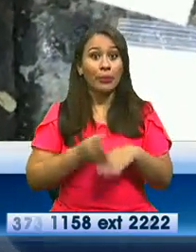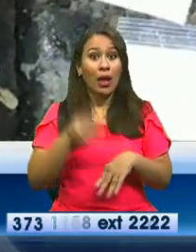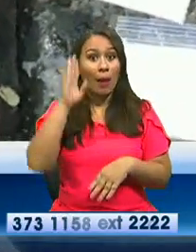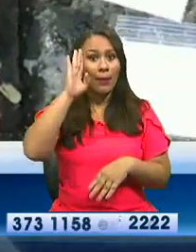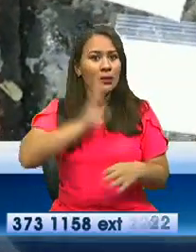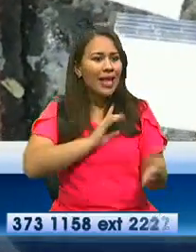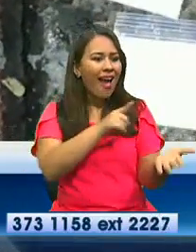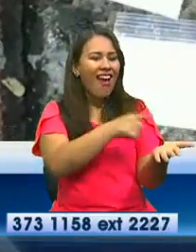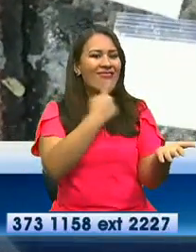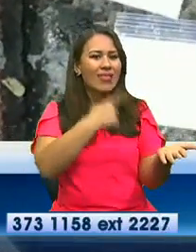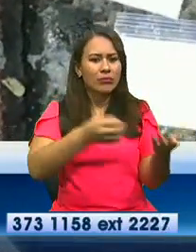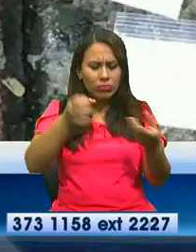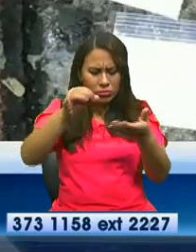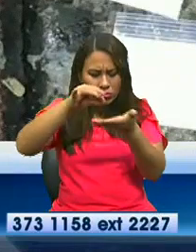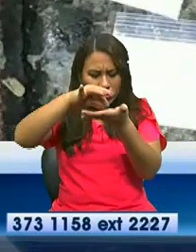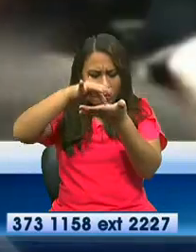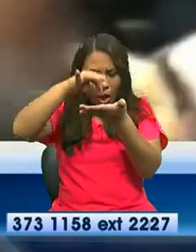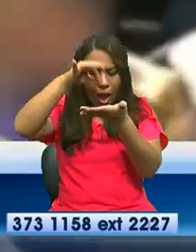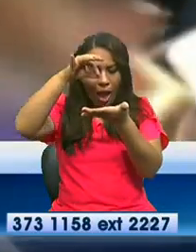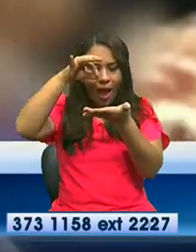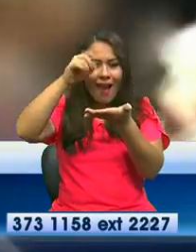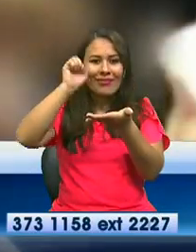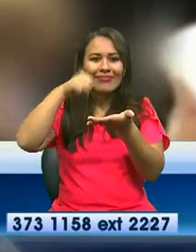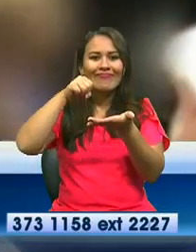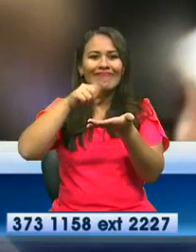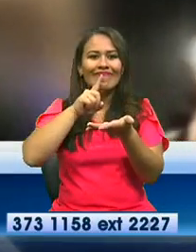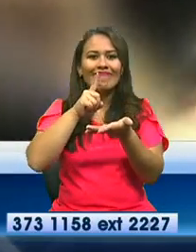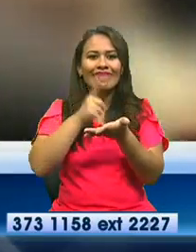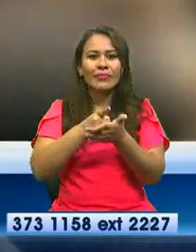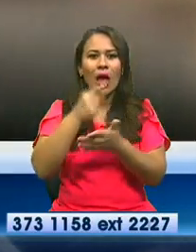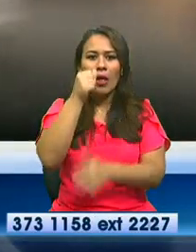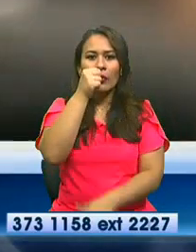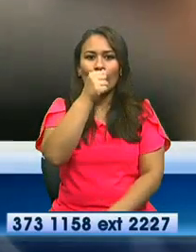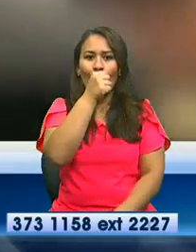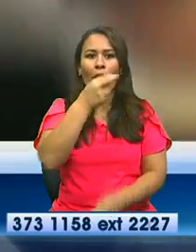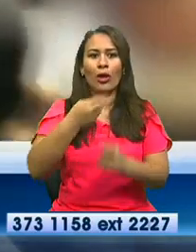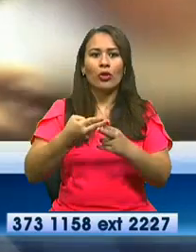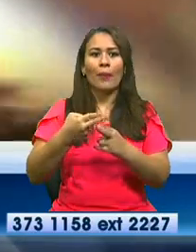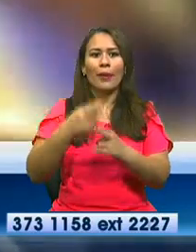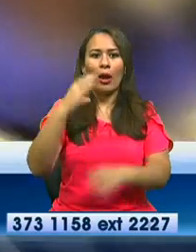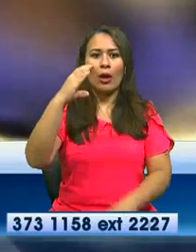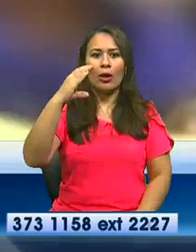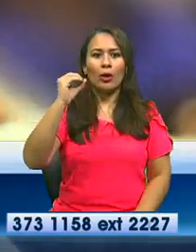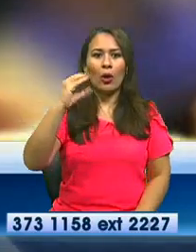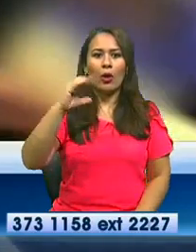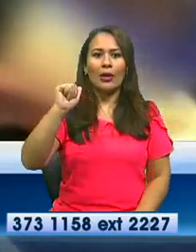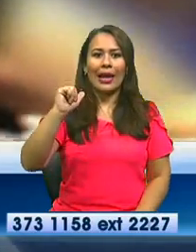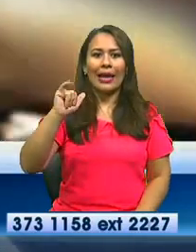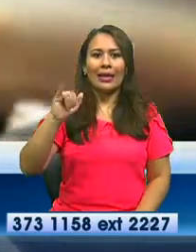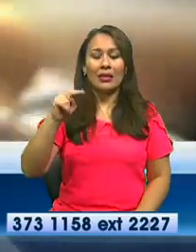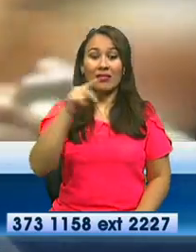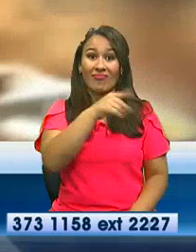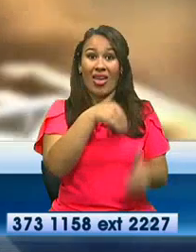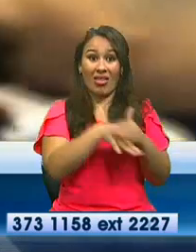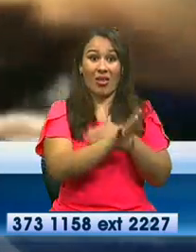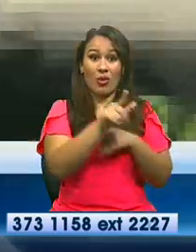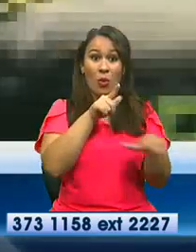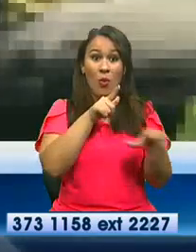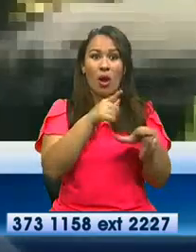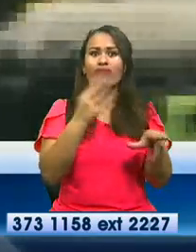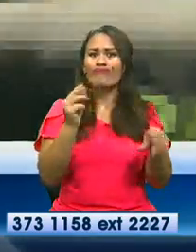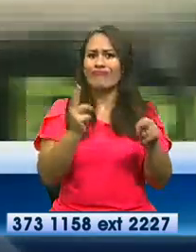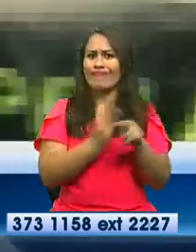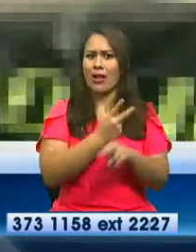antinarcóticos confirmaron que se trataba de cocaína. Trabajos de inteligencia advertían que en el centro de diversión pasaban cosas inusuales, por lo que